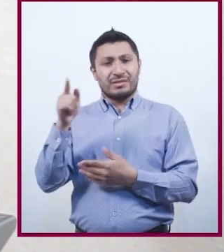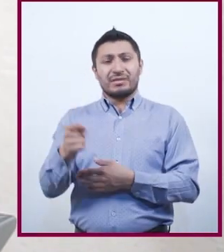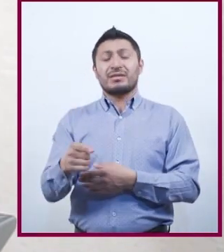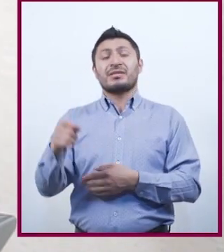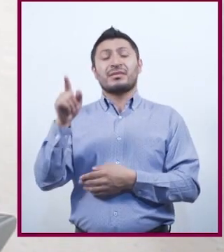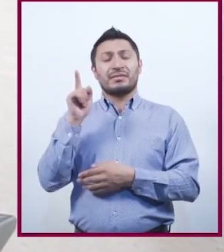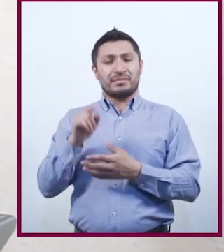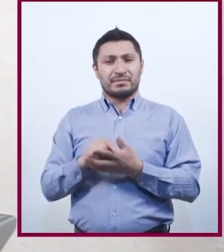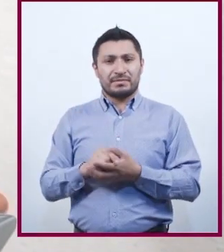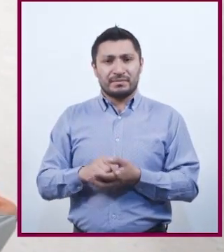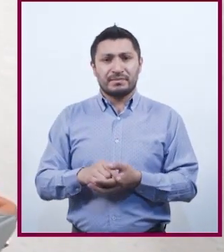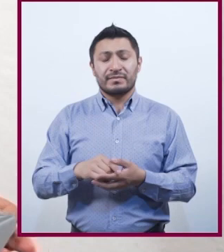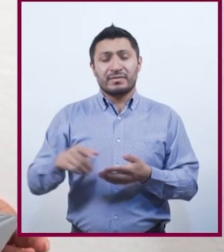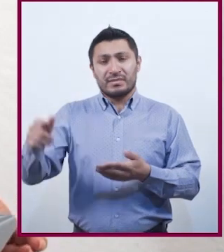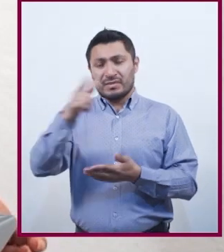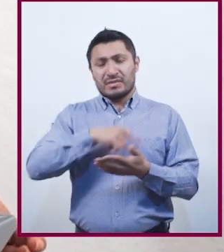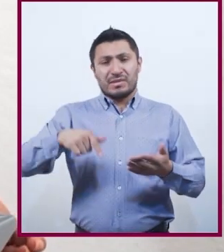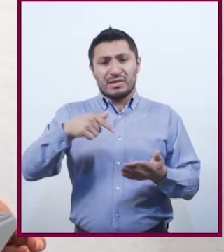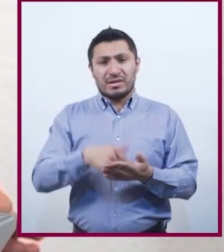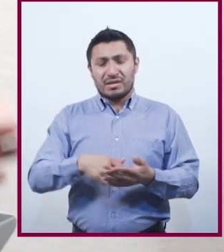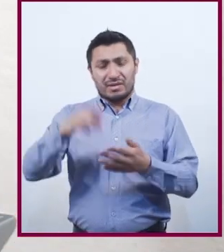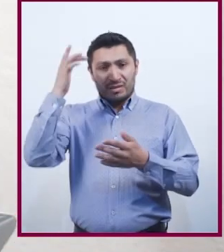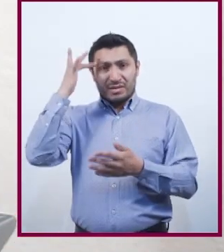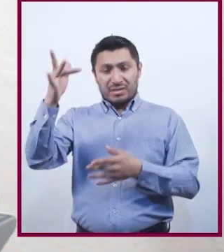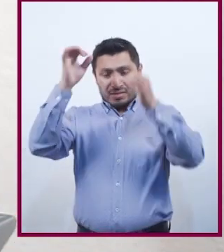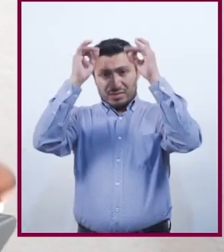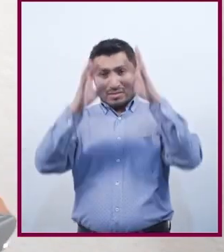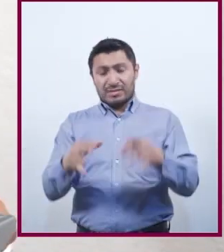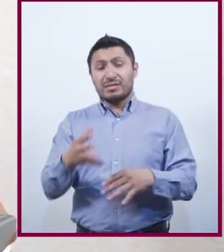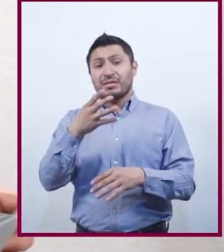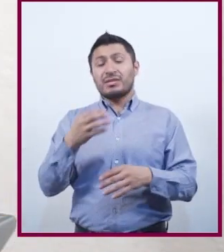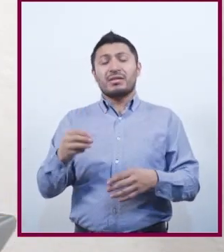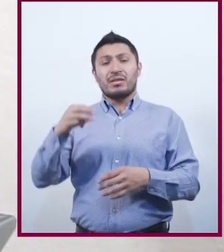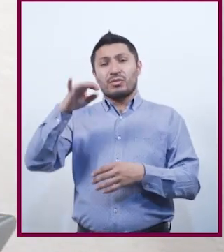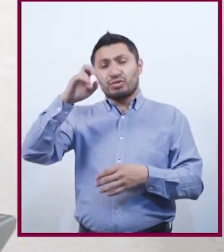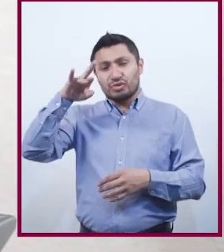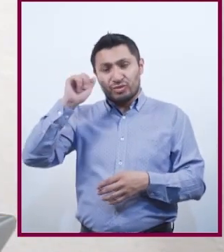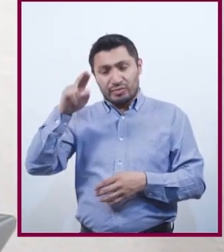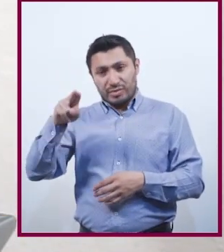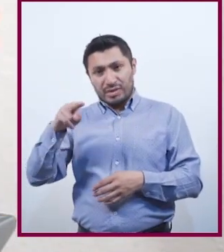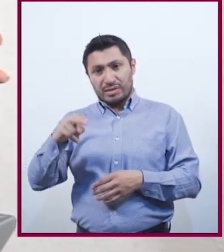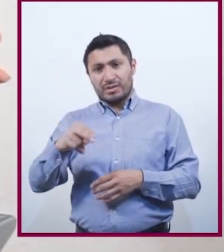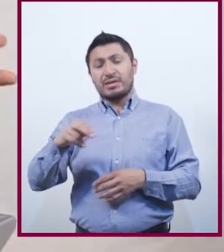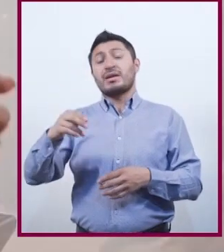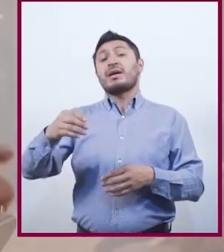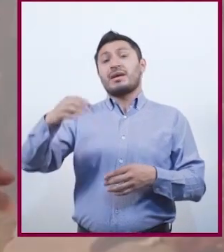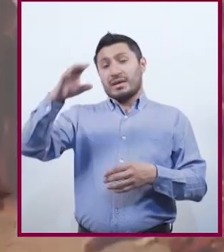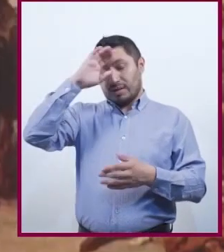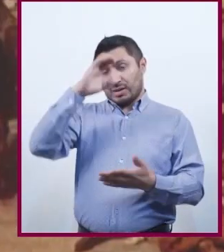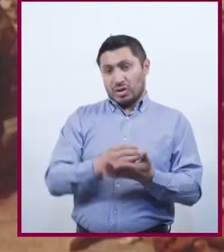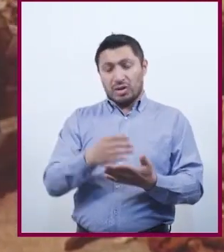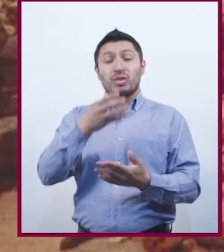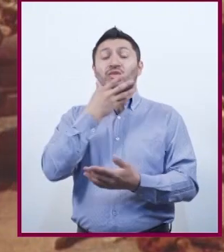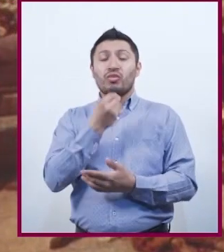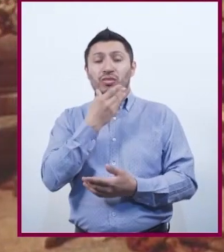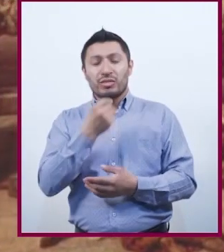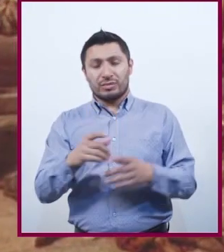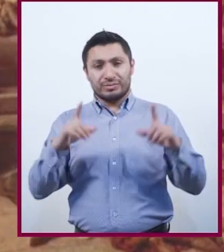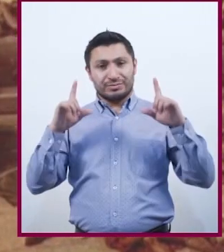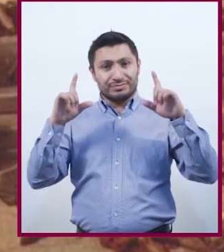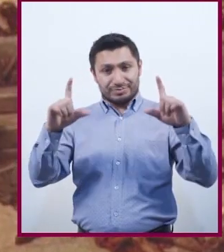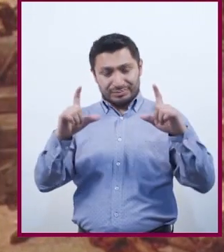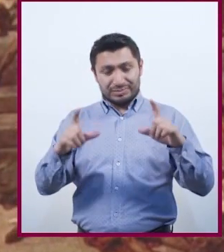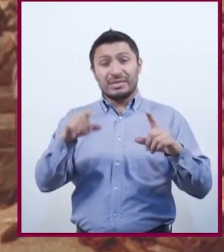su cosmogonía, Medio Oriente, región considerada sagrada por los musulmanes, católicos y, por supuesto, judíos.